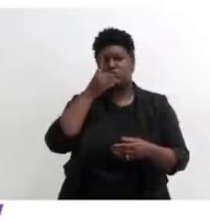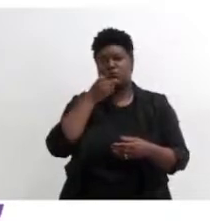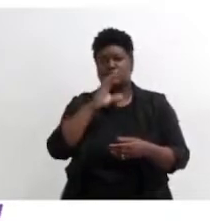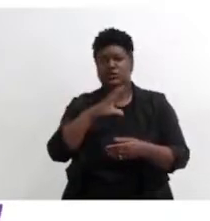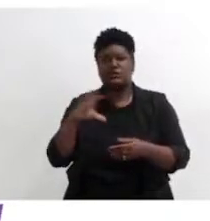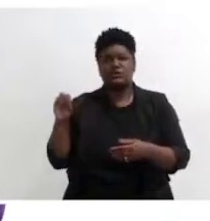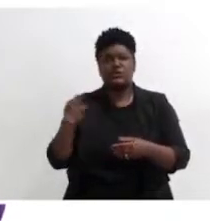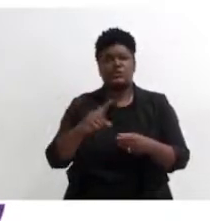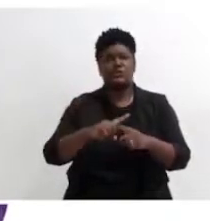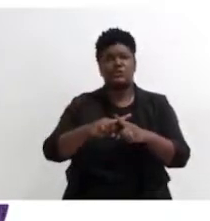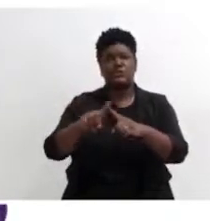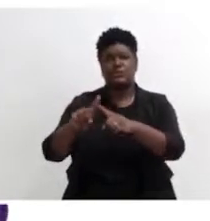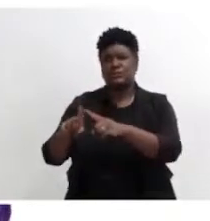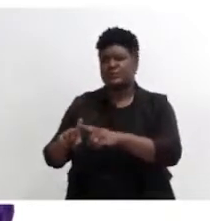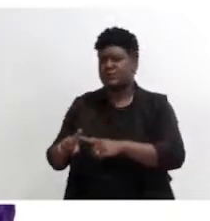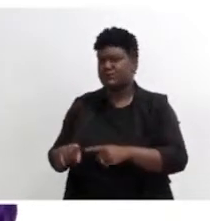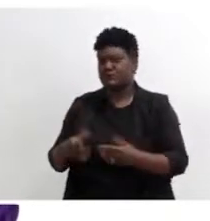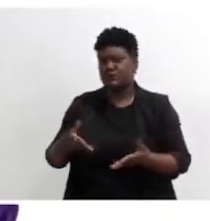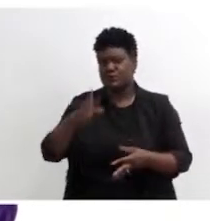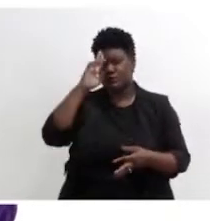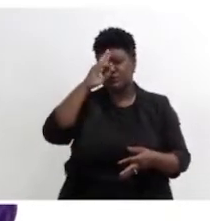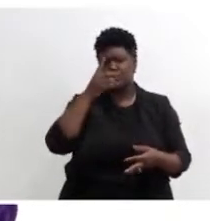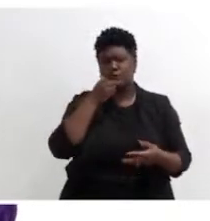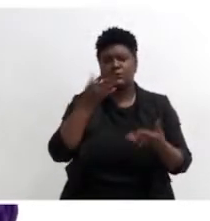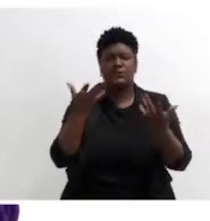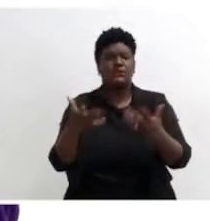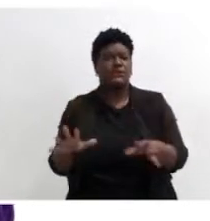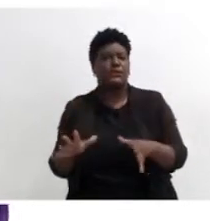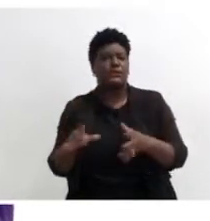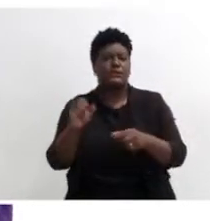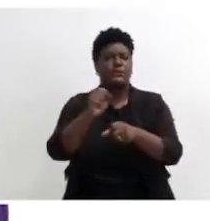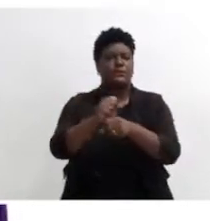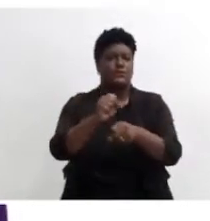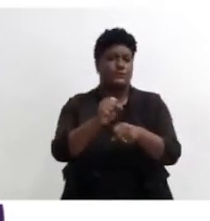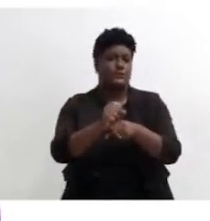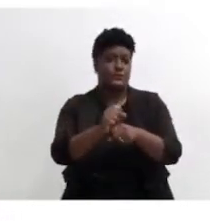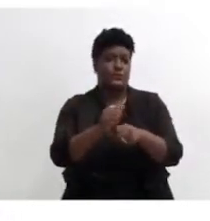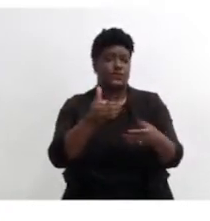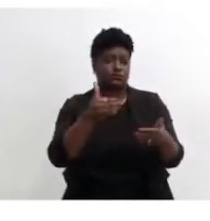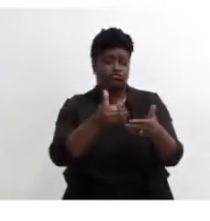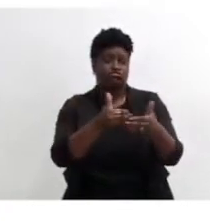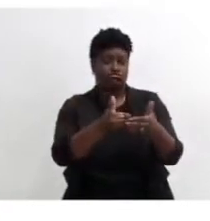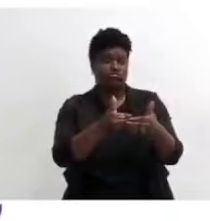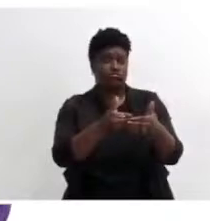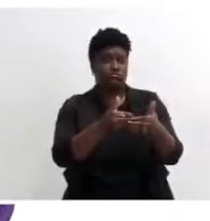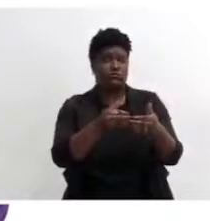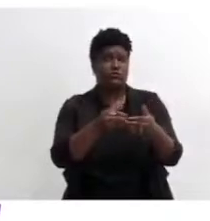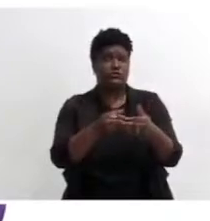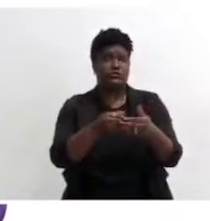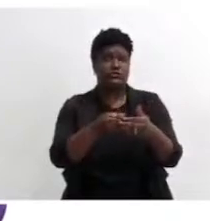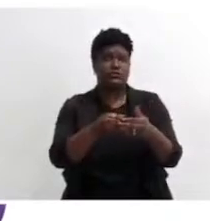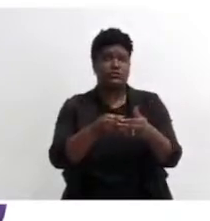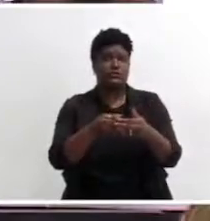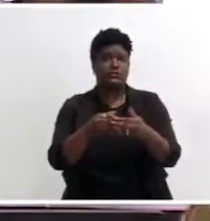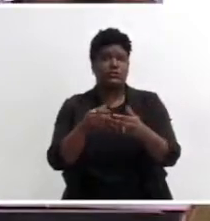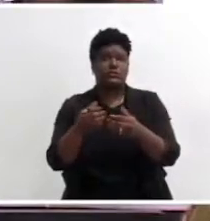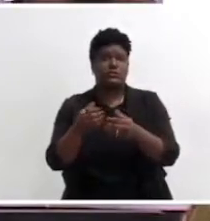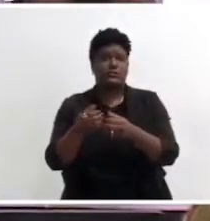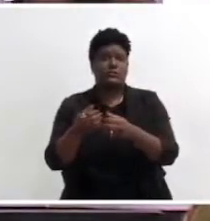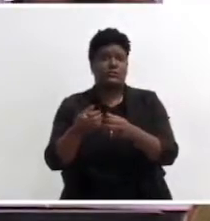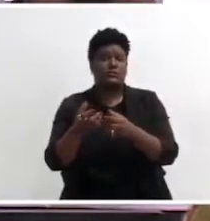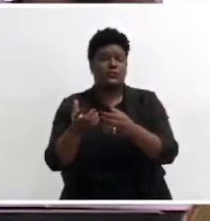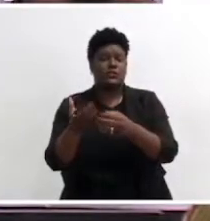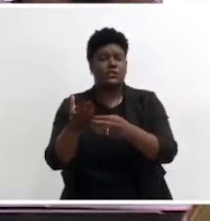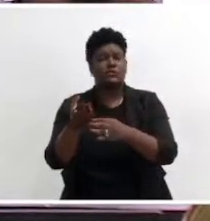y otras que están trabajando muy de cerca con los mismos procesos de semiconductores, o que desde aquí